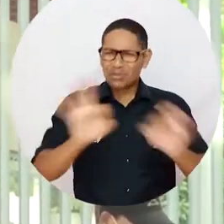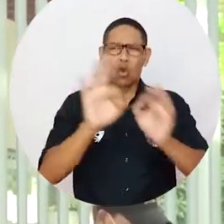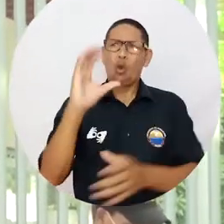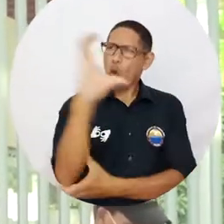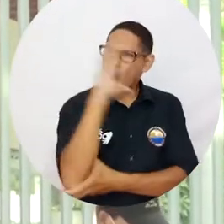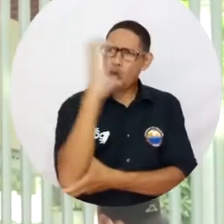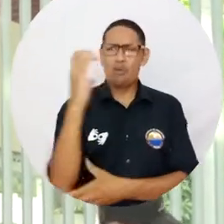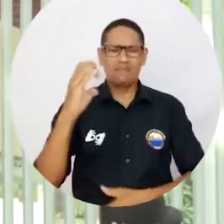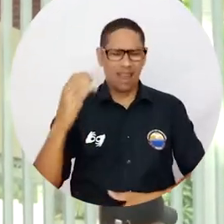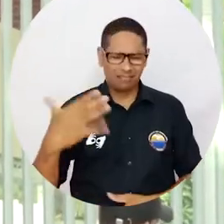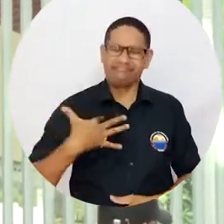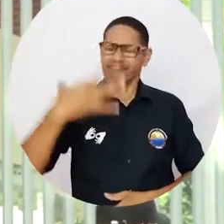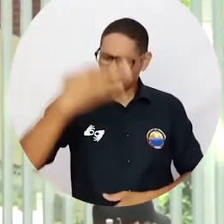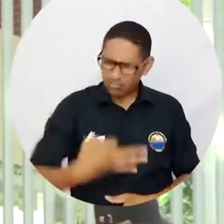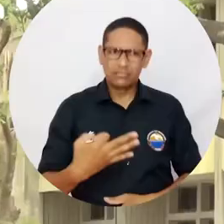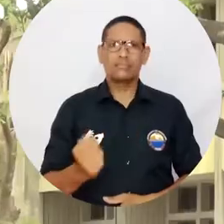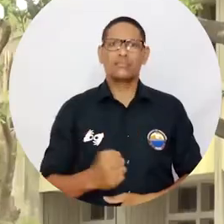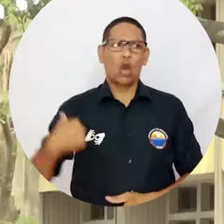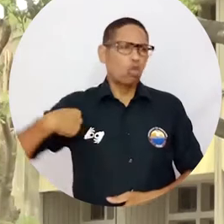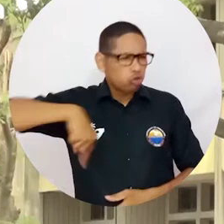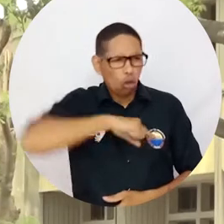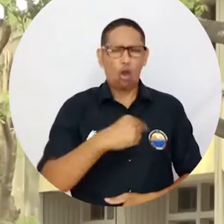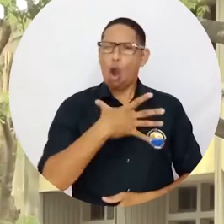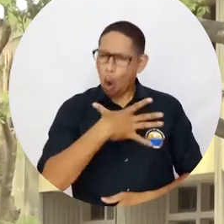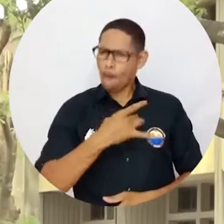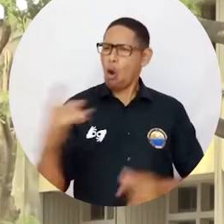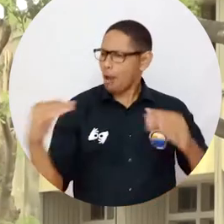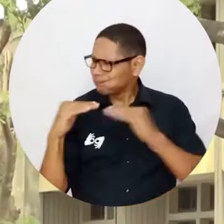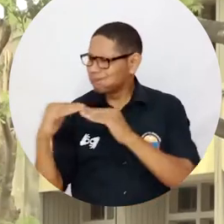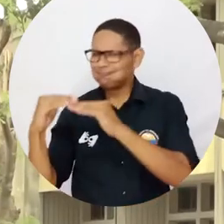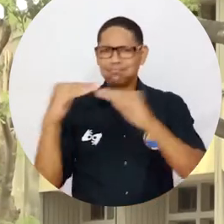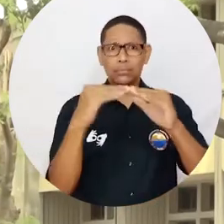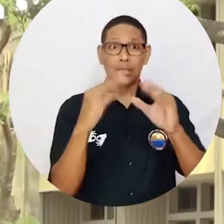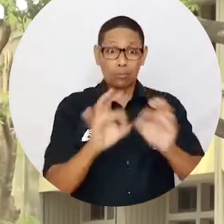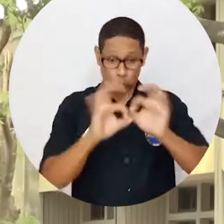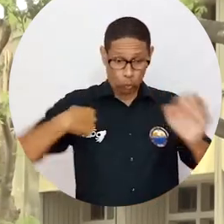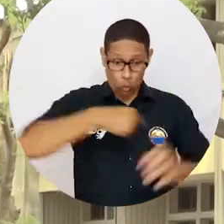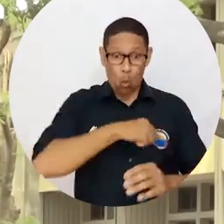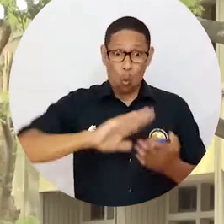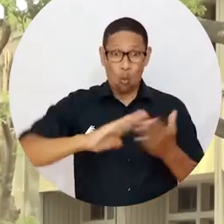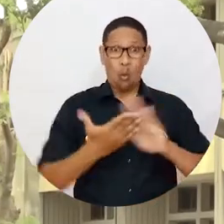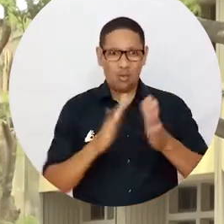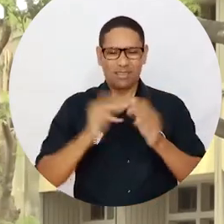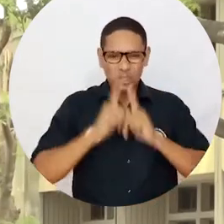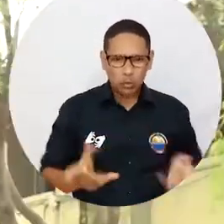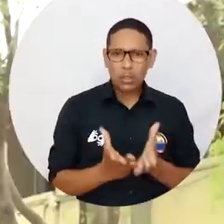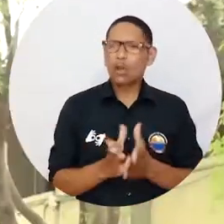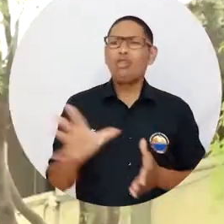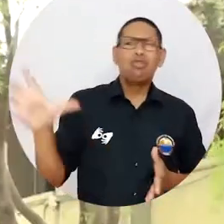mayores oportunidades y donde la gente viva mejor. La invitación sigue siendo que nosotros, la comunidad estudiantil y en realidad la comunidad